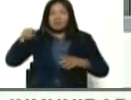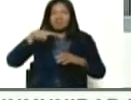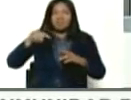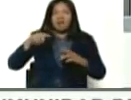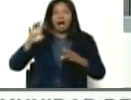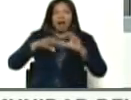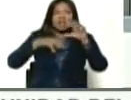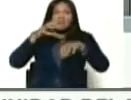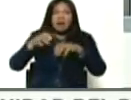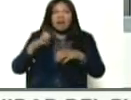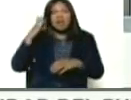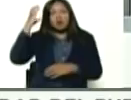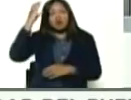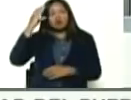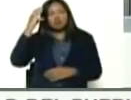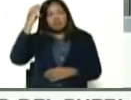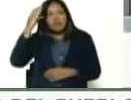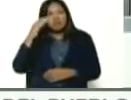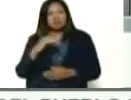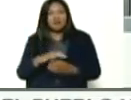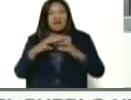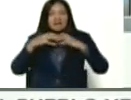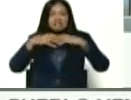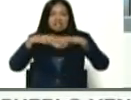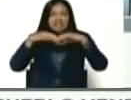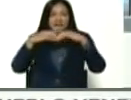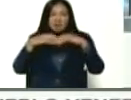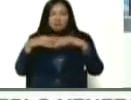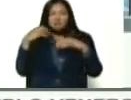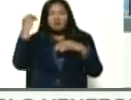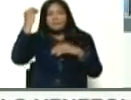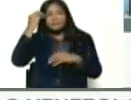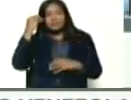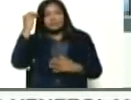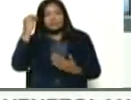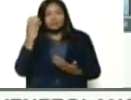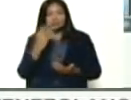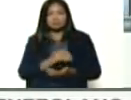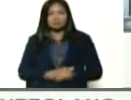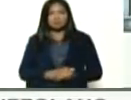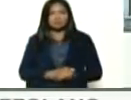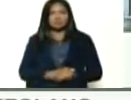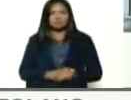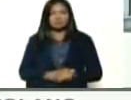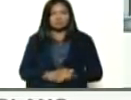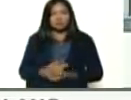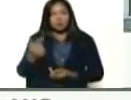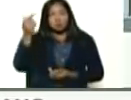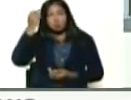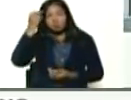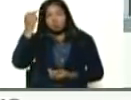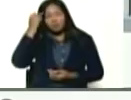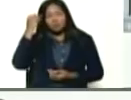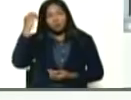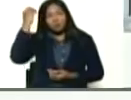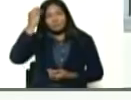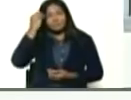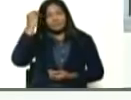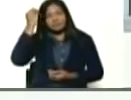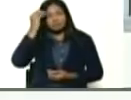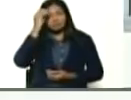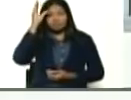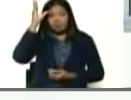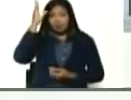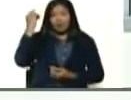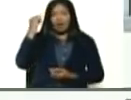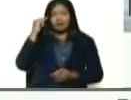su conciencia es su cerebro es su mente esto que está aquí esa capacidad